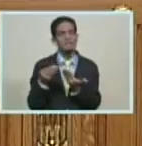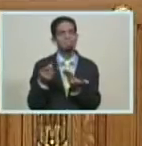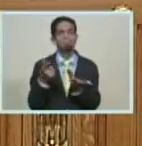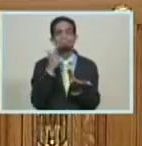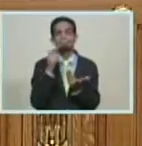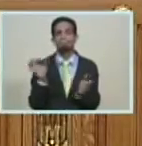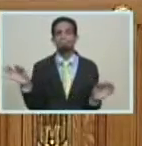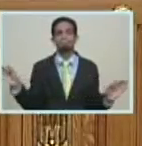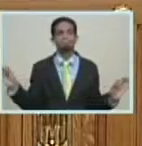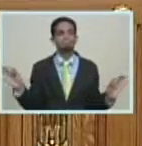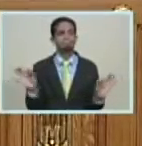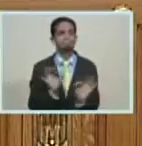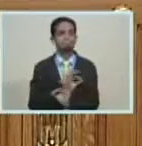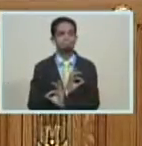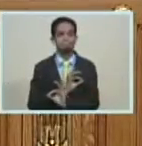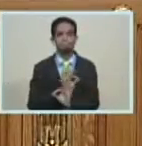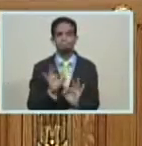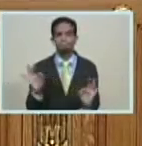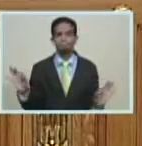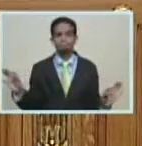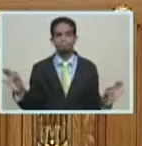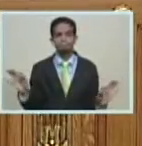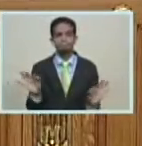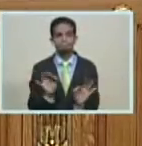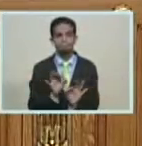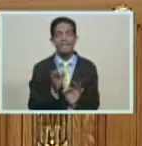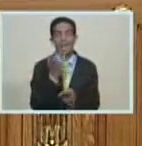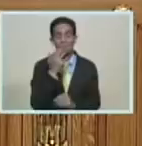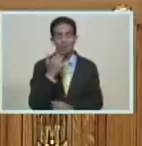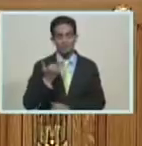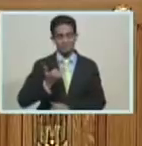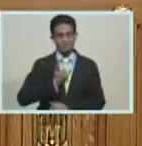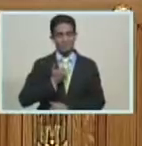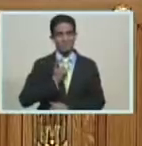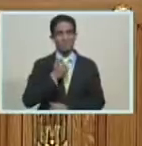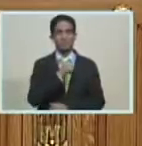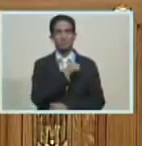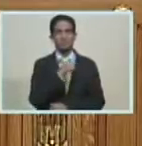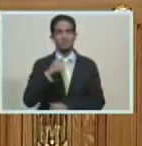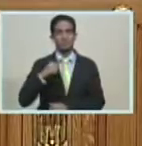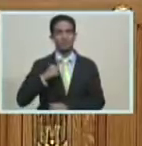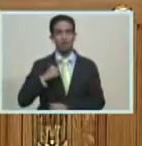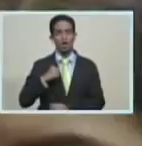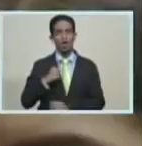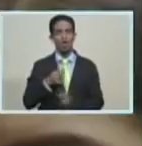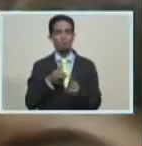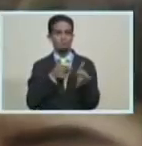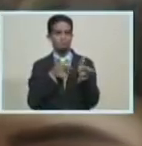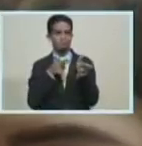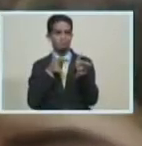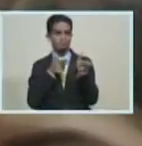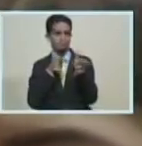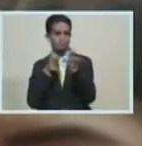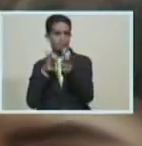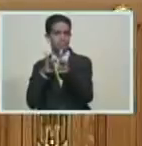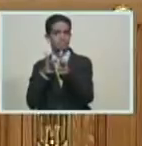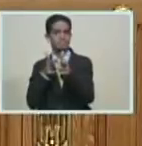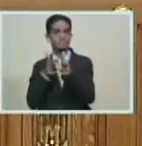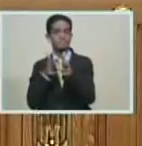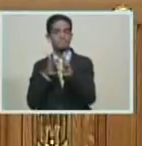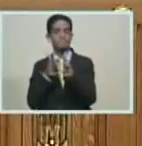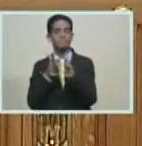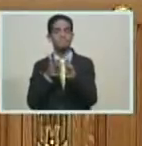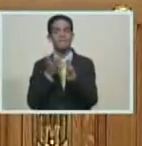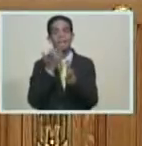Bravo, a Fernando Soto, ¿no? Iban con sus fusilitos a una guerra en la que creían, aunque